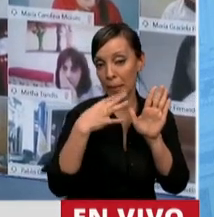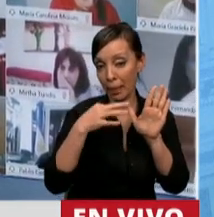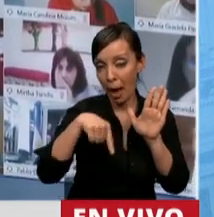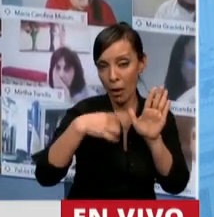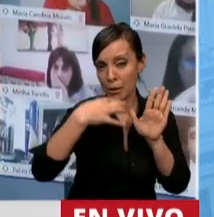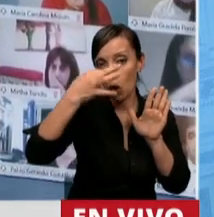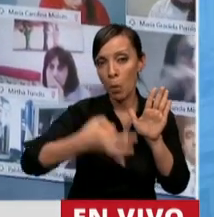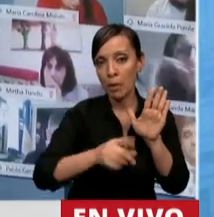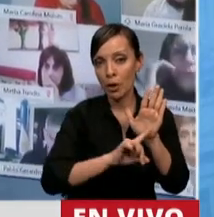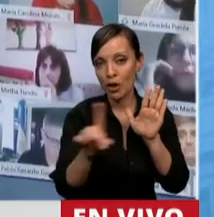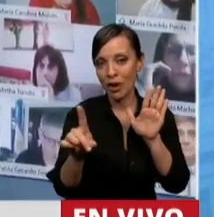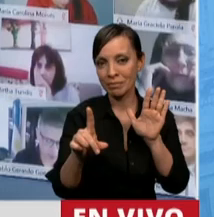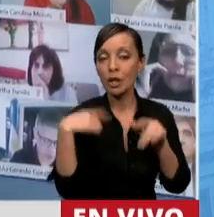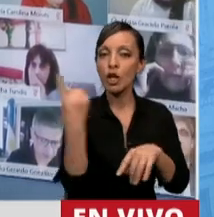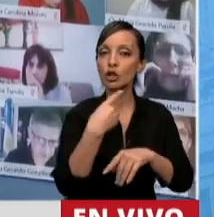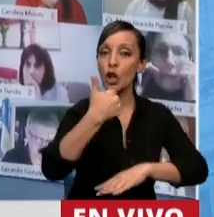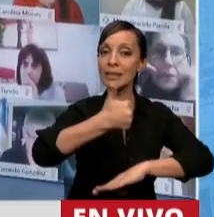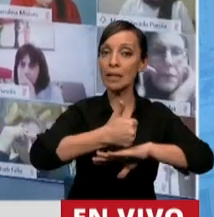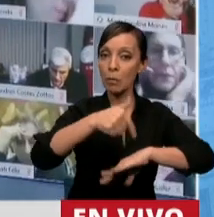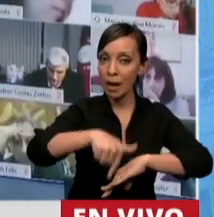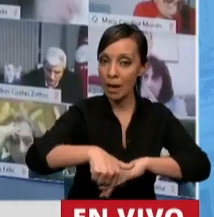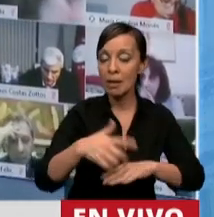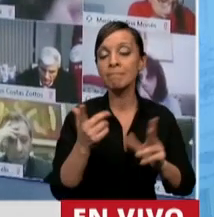Que estemos acá también es algo que quiero decir,